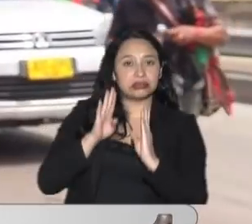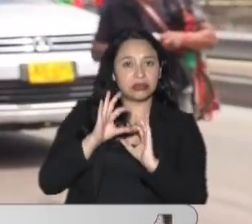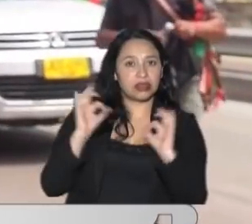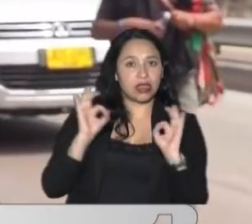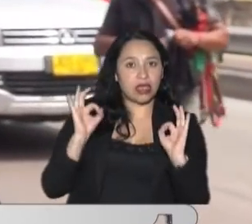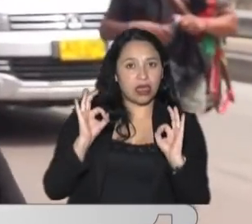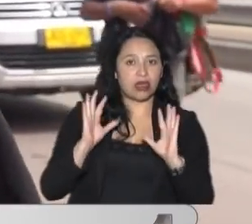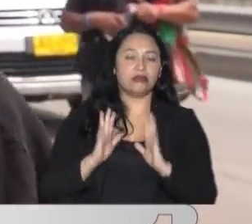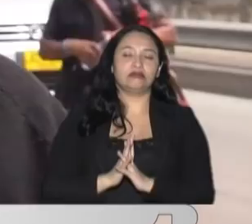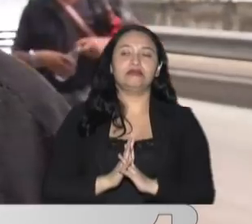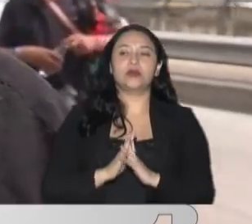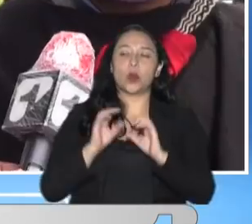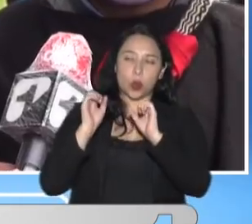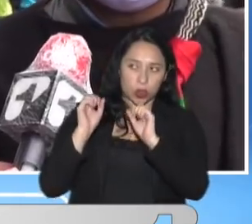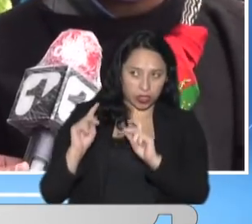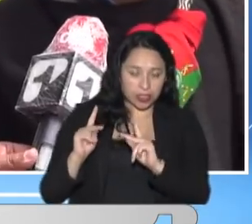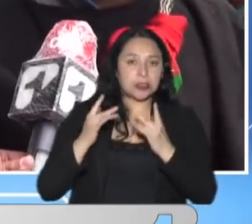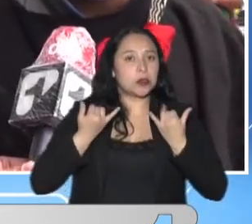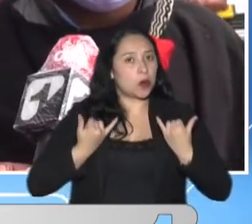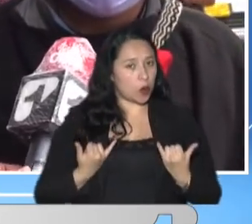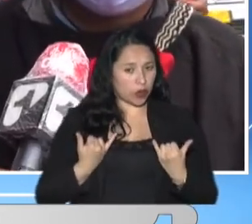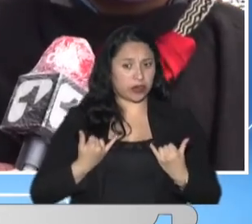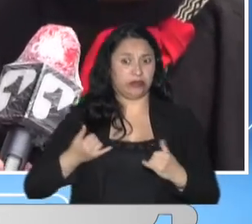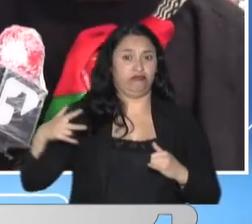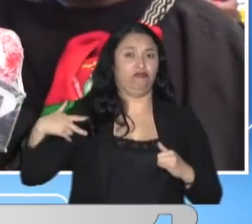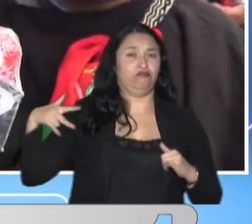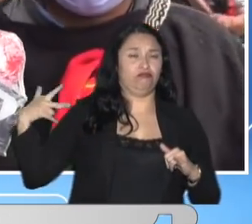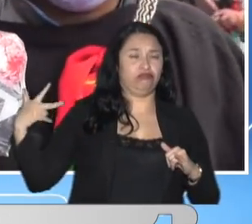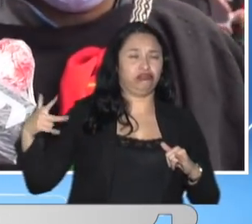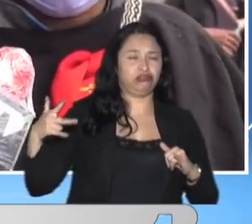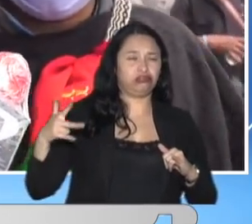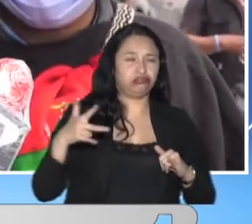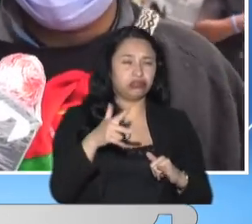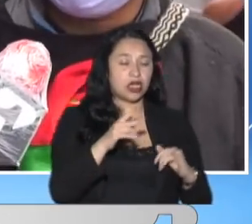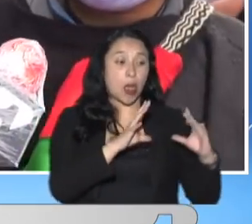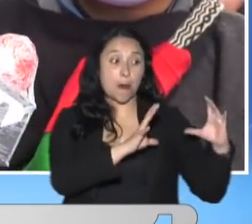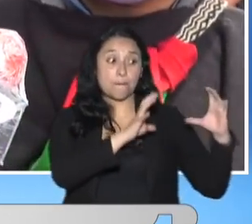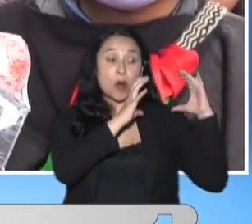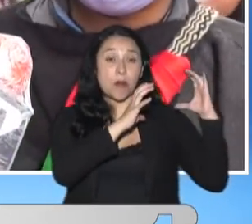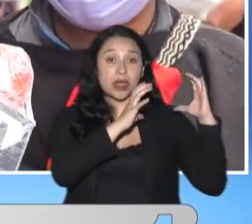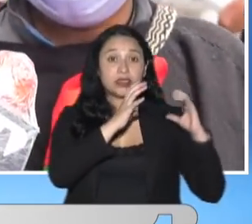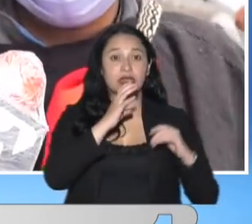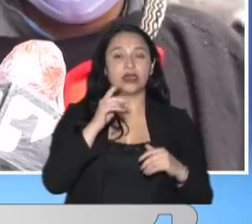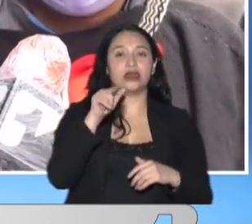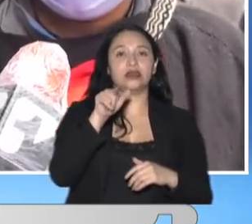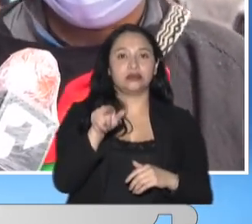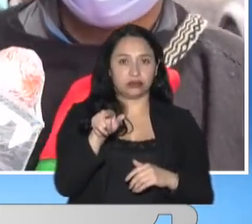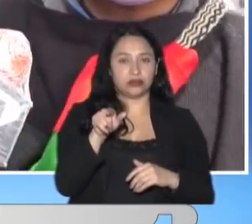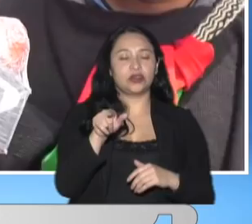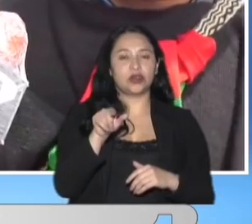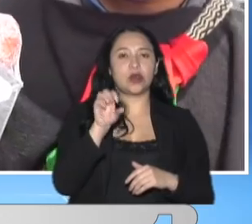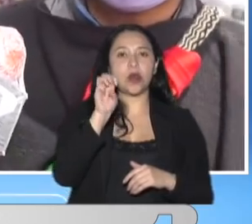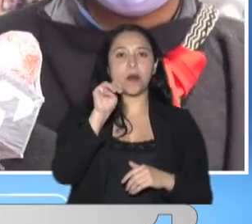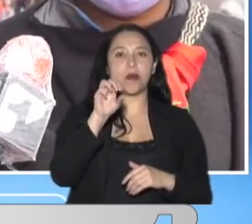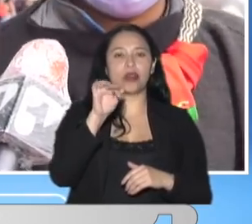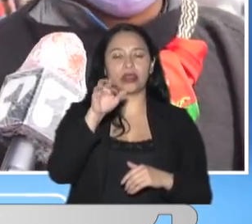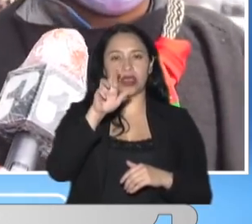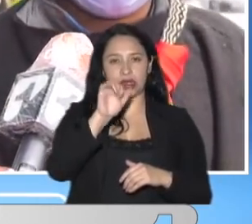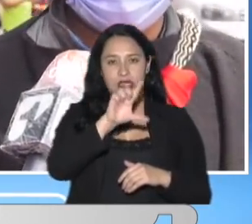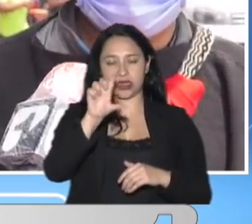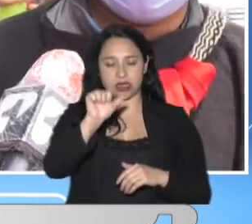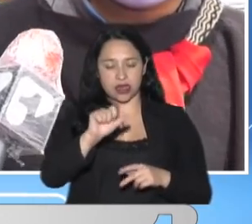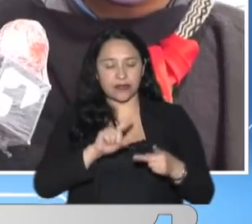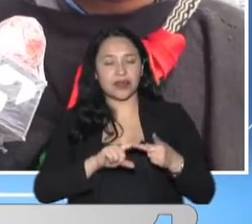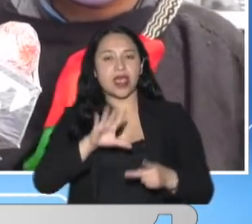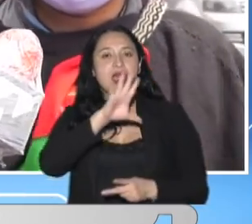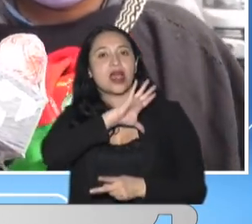venido pacíficamente, haciendo un largo camino, Popayán, Monterilla, Monterilla, Cali, Cali,